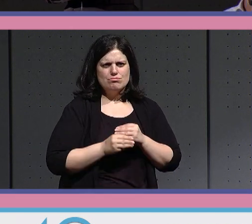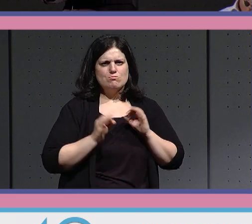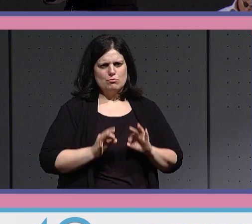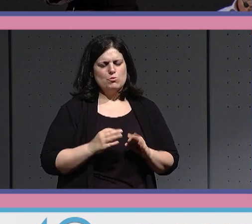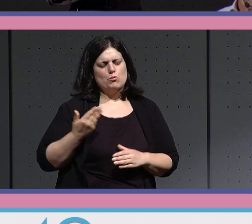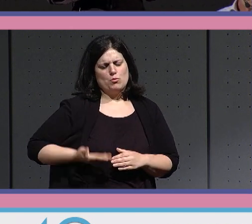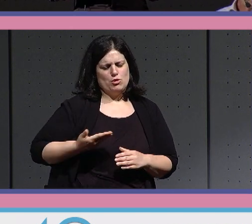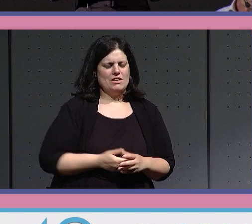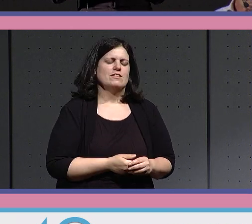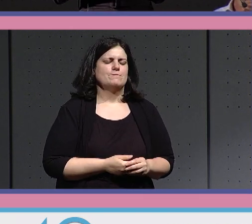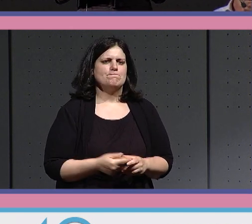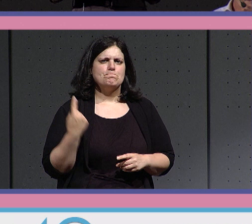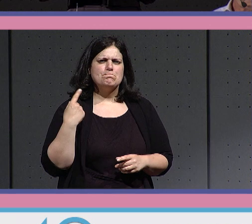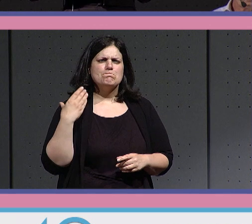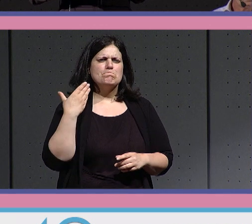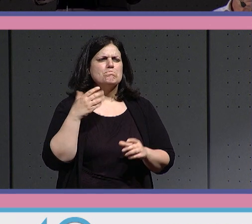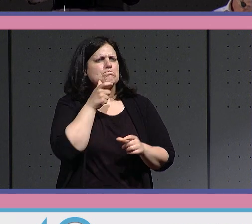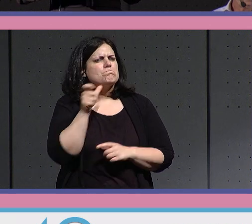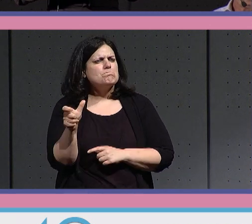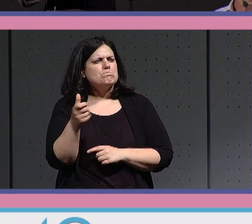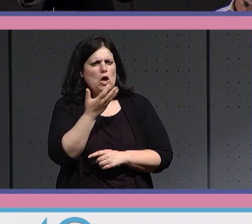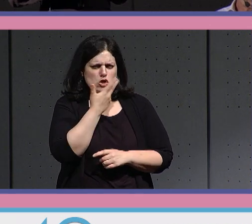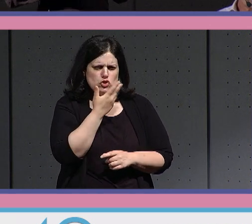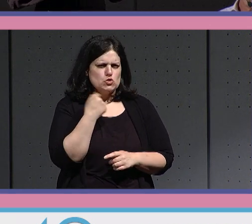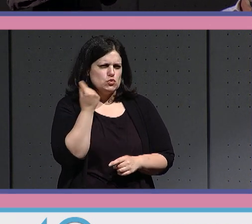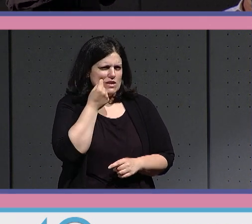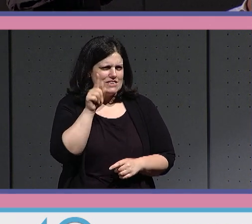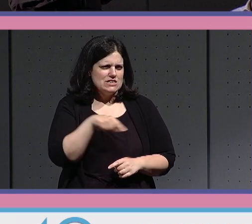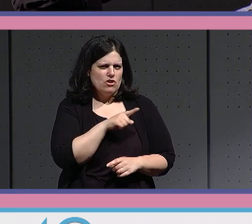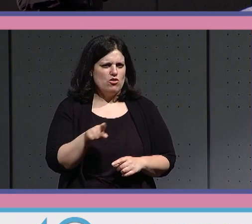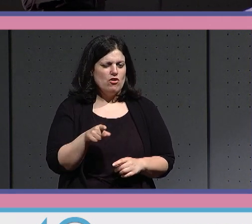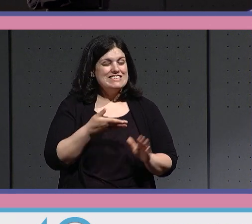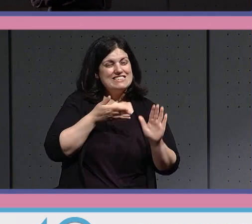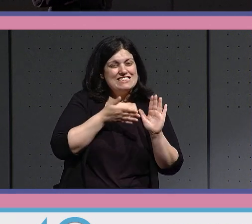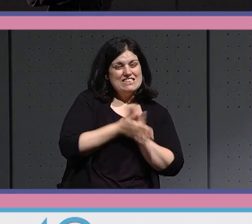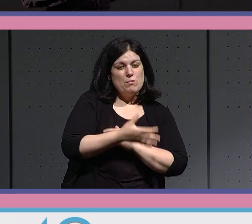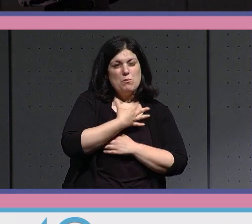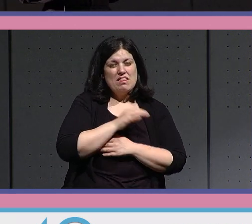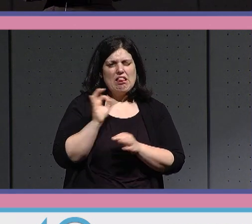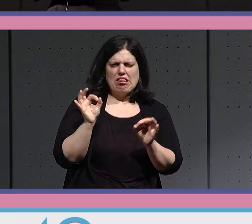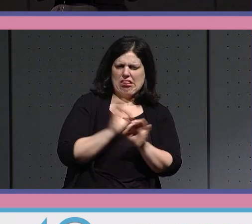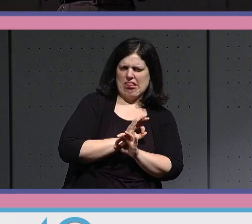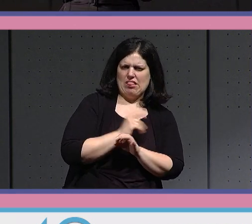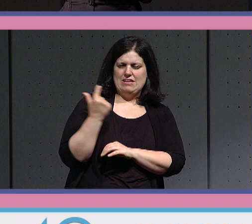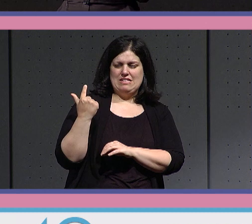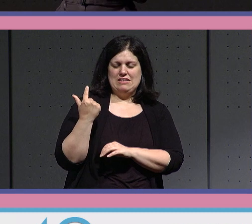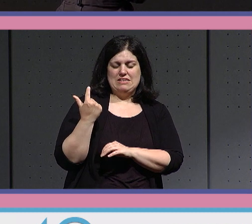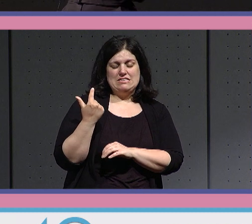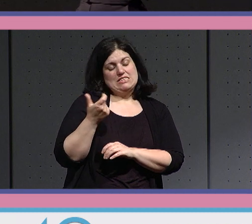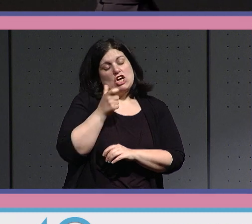la comorbilidad? Muchos de vosotros seguro que la conocéis, a lo mejor para otros el significado puede ser un tanto equívoco. Es una forma de